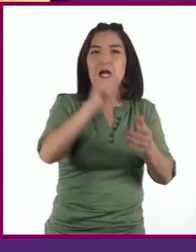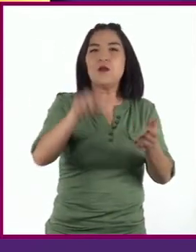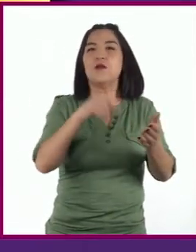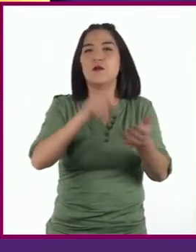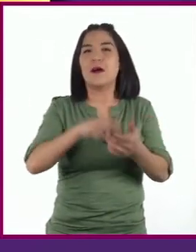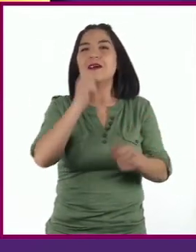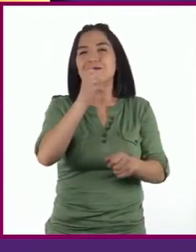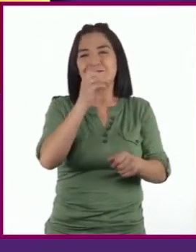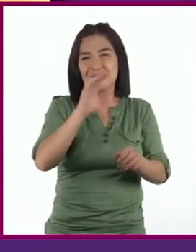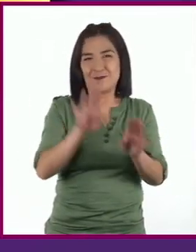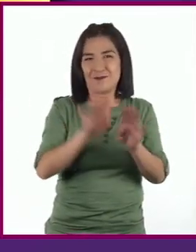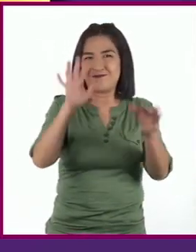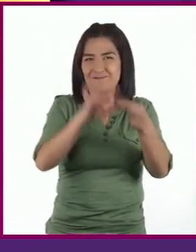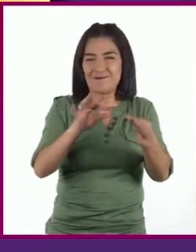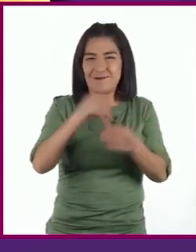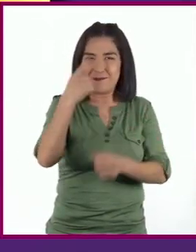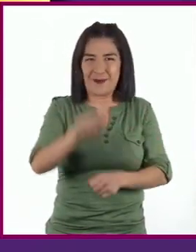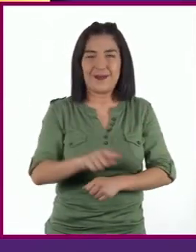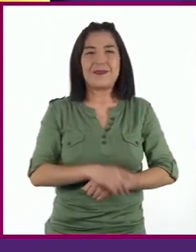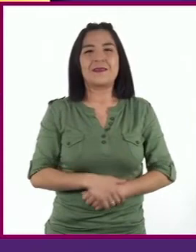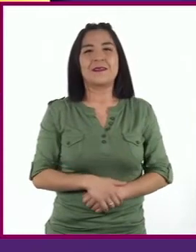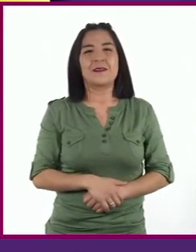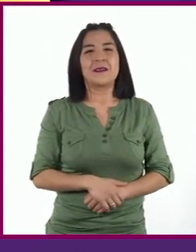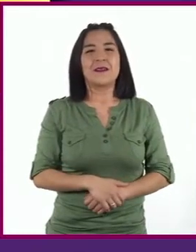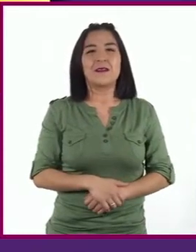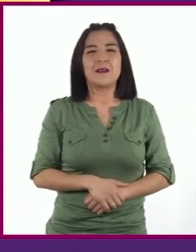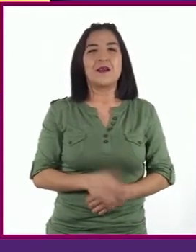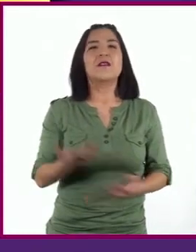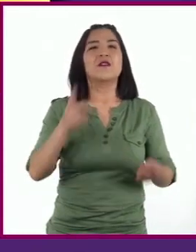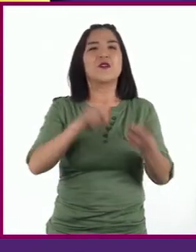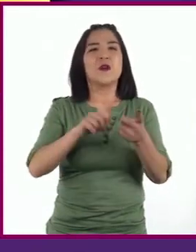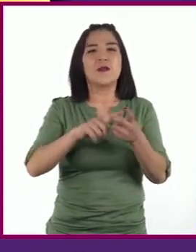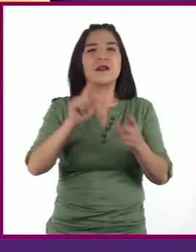nos indican? ¿Hacia dónde harían la rotación?